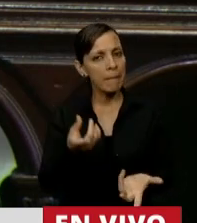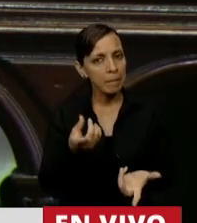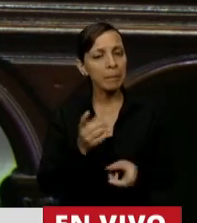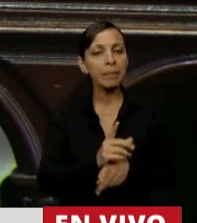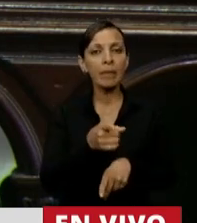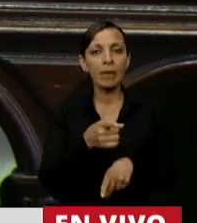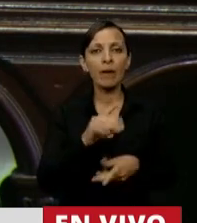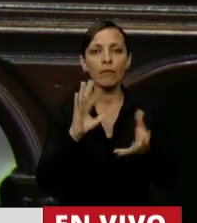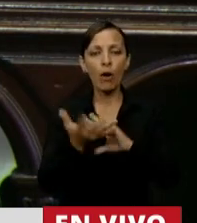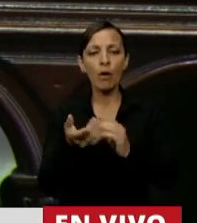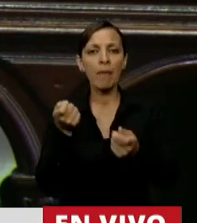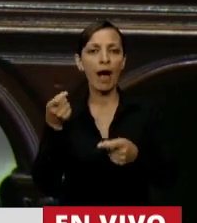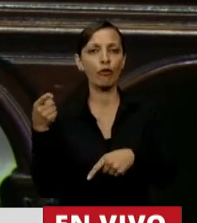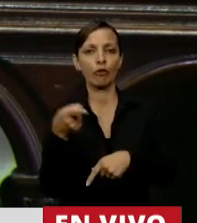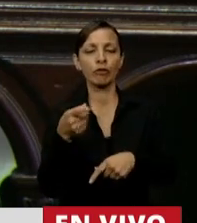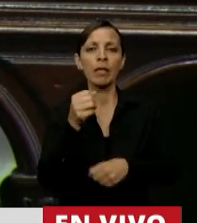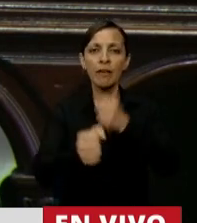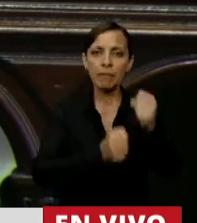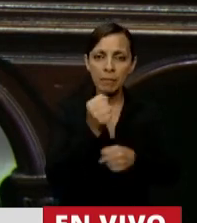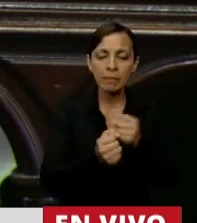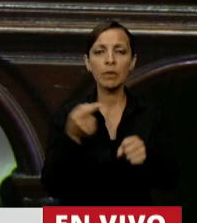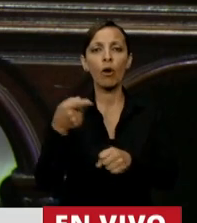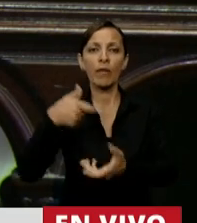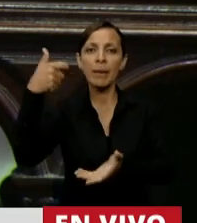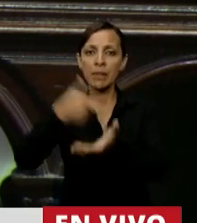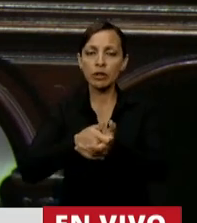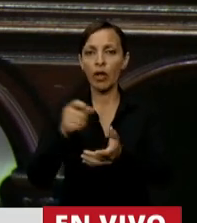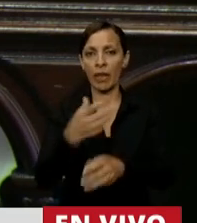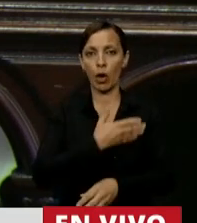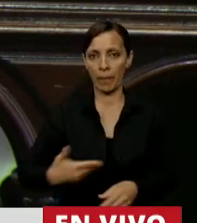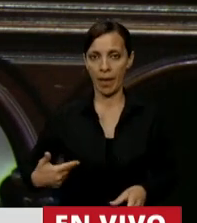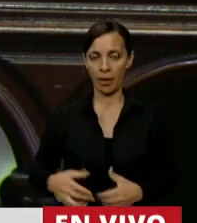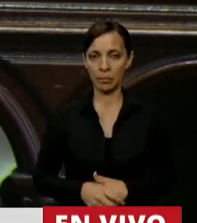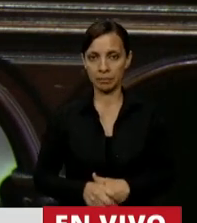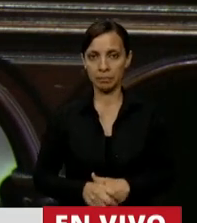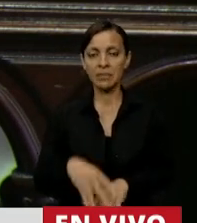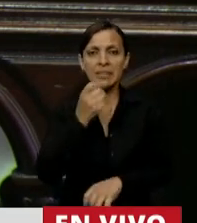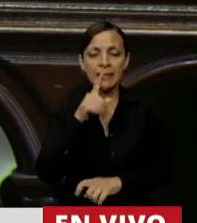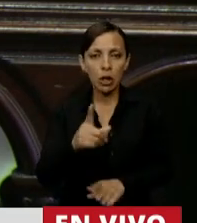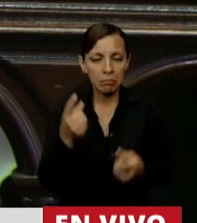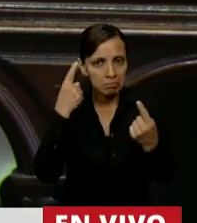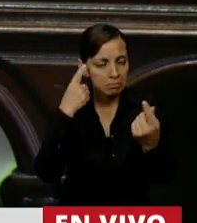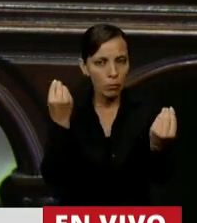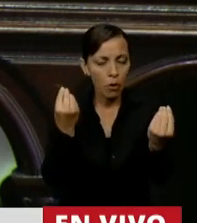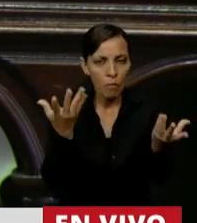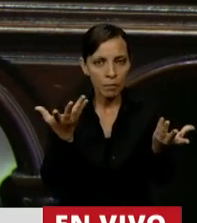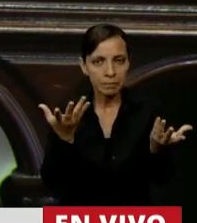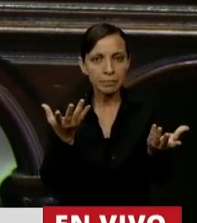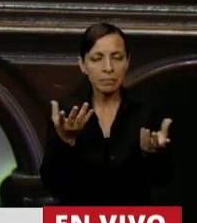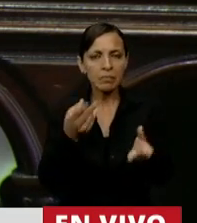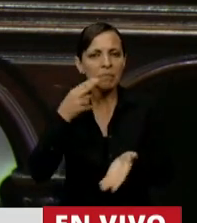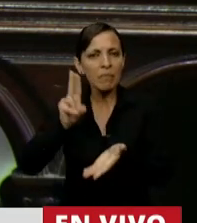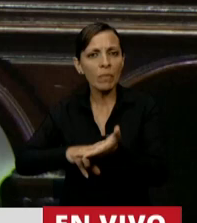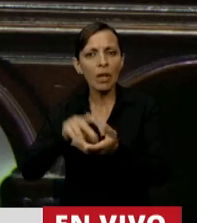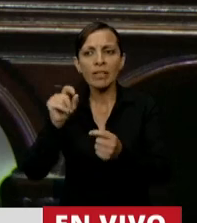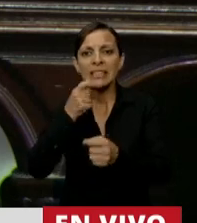el enorme sesgo antiempresa y antiinversión que tiene este gobierno. Si no, ¿cómo se explica que graben al